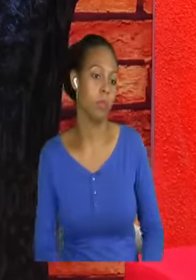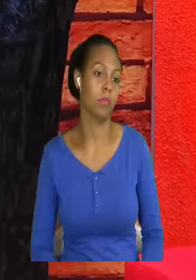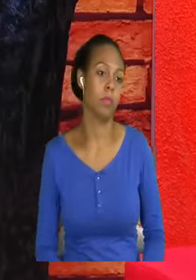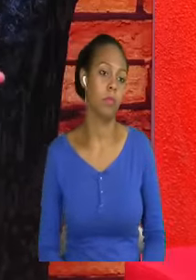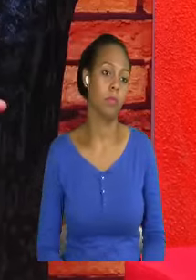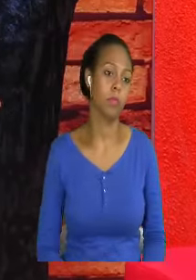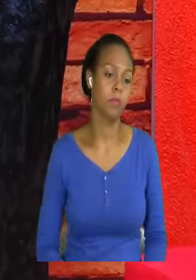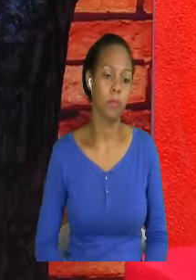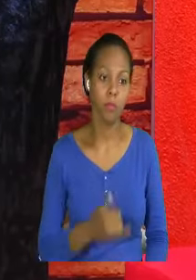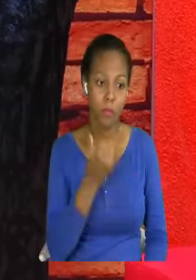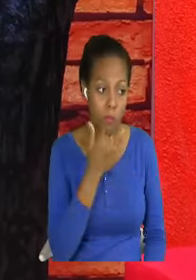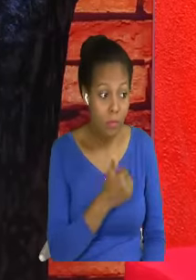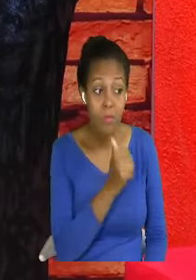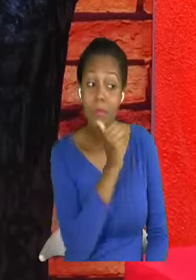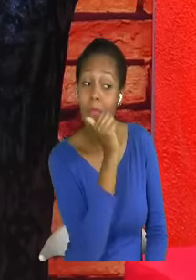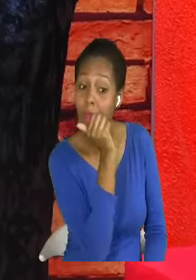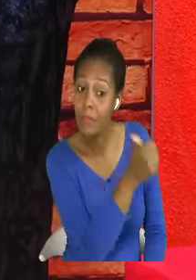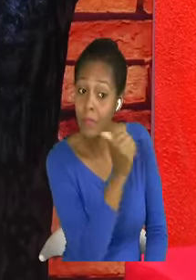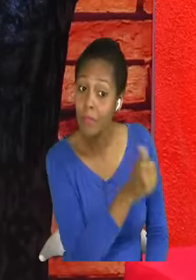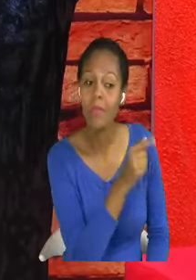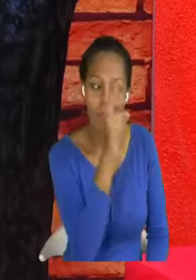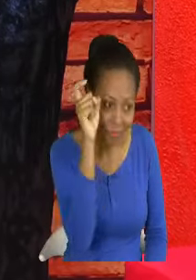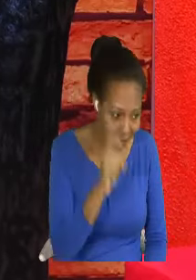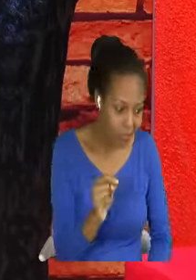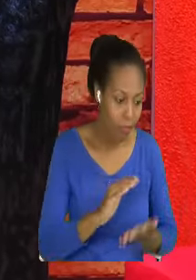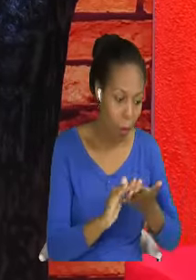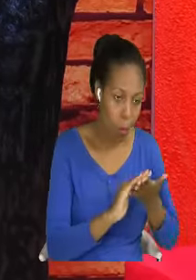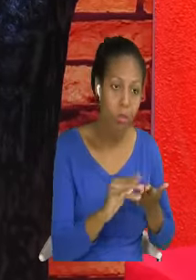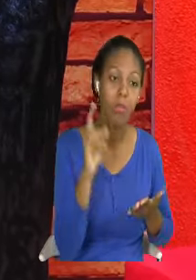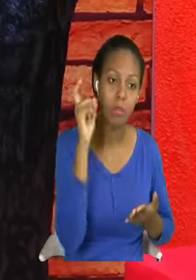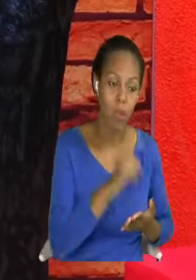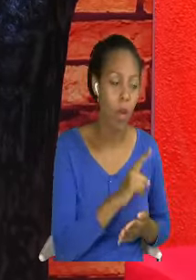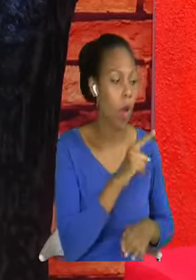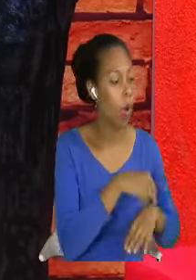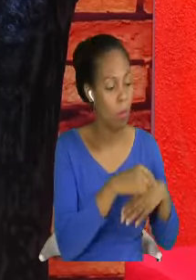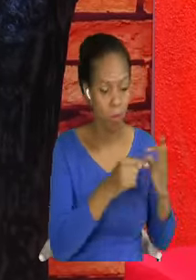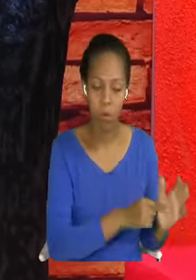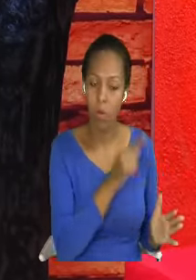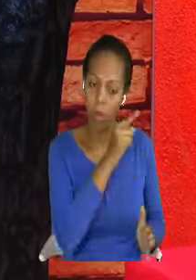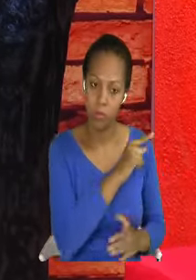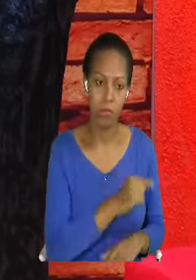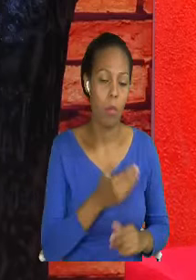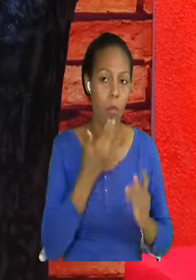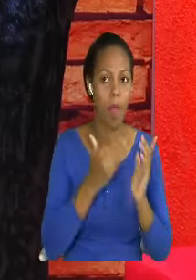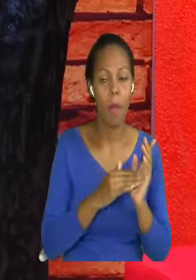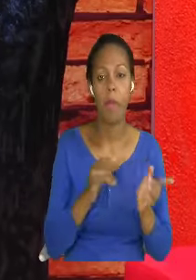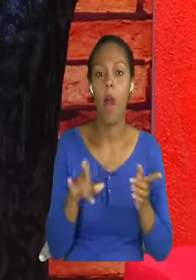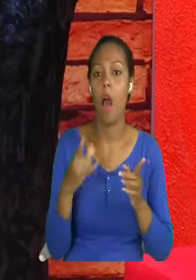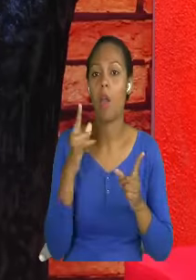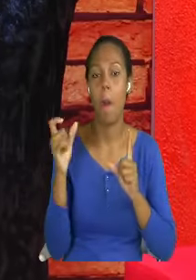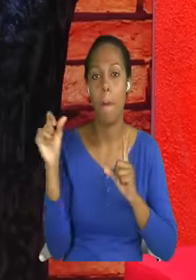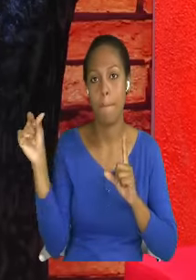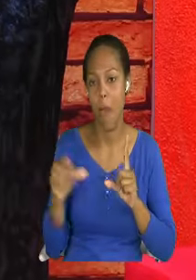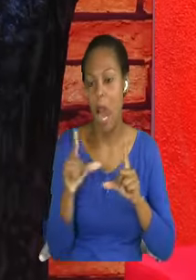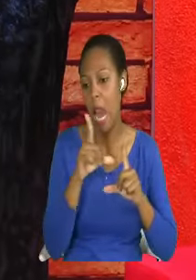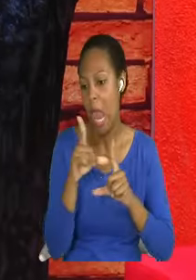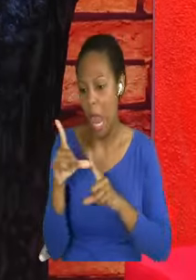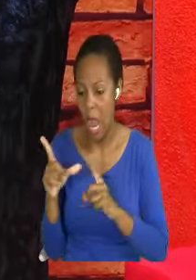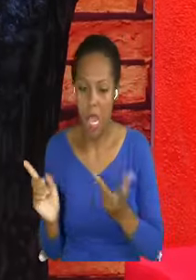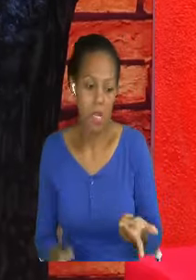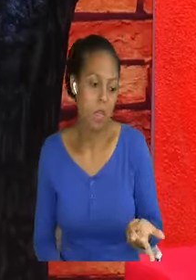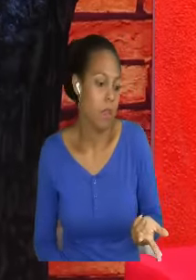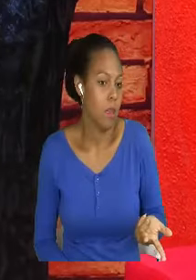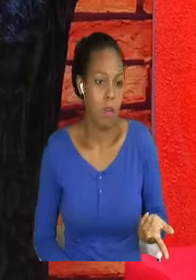son errores que ellos mismos deben solucionar y deben darle trámite? Errores ortográficos, errores